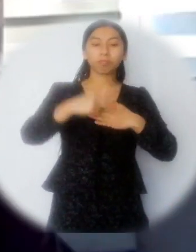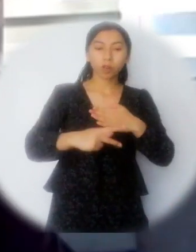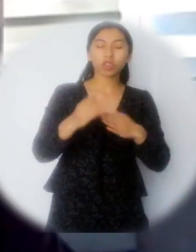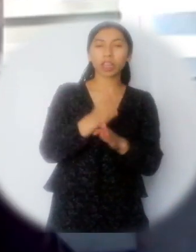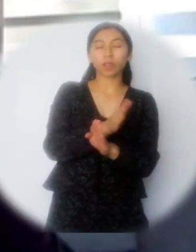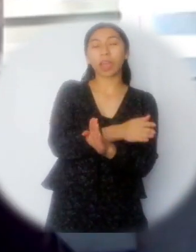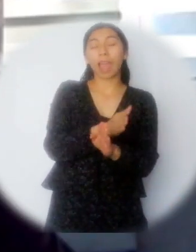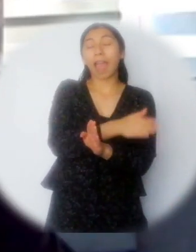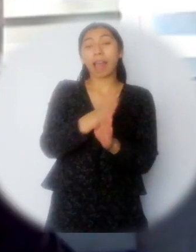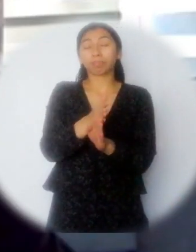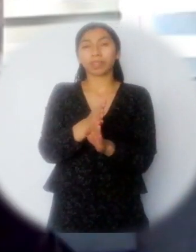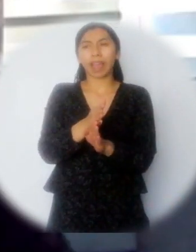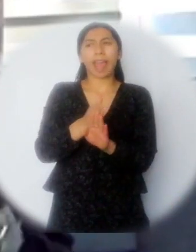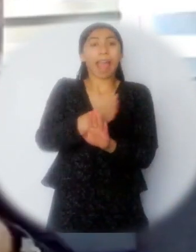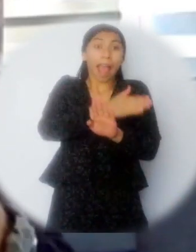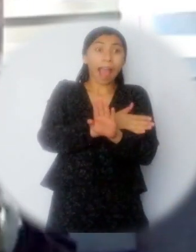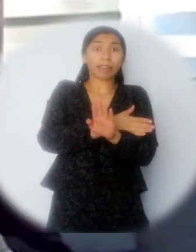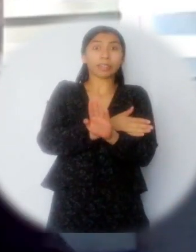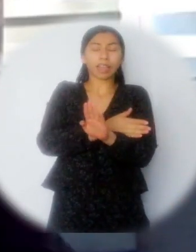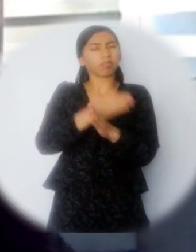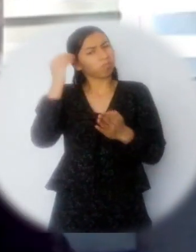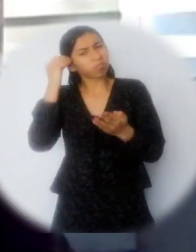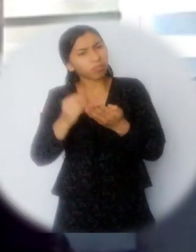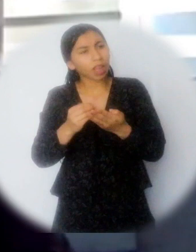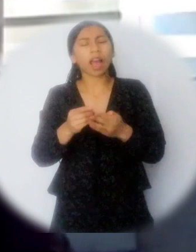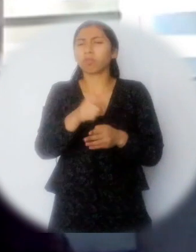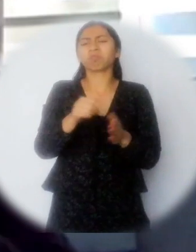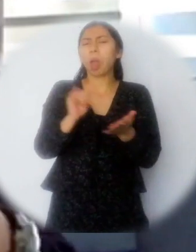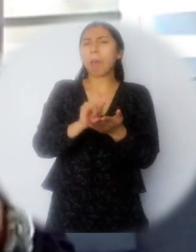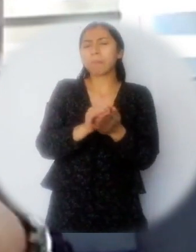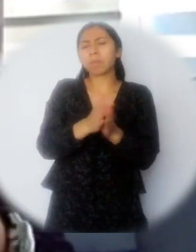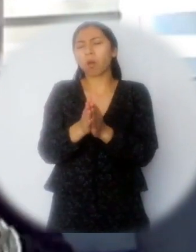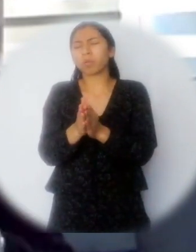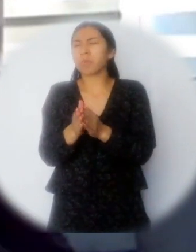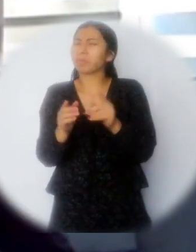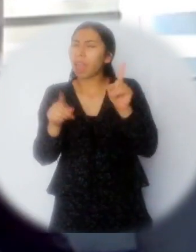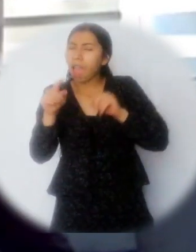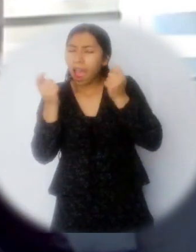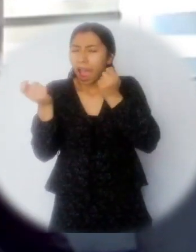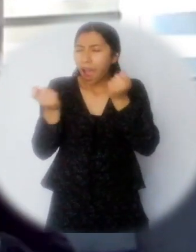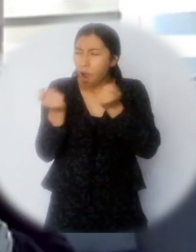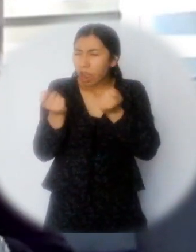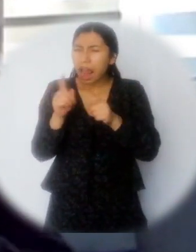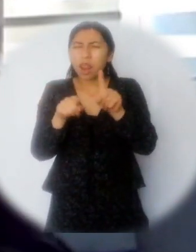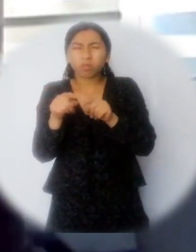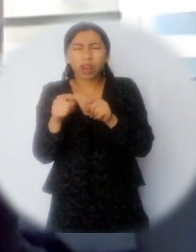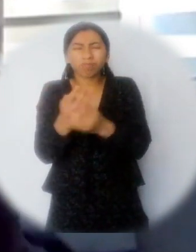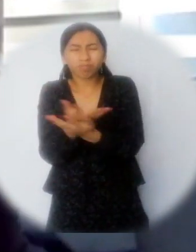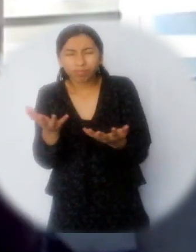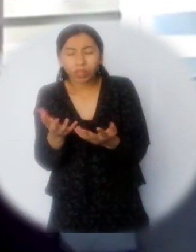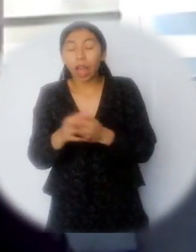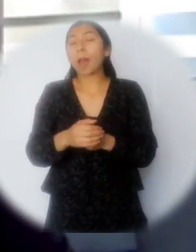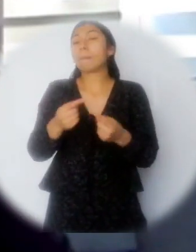de Cámara, nos permitiera, a través de ese mismo texto que se tenía, hacer unos ajustes muy técnicos, pero que nos permitieran